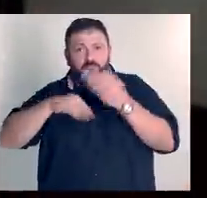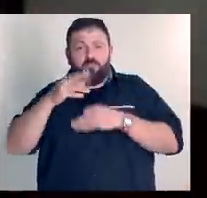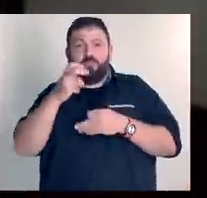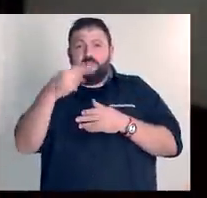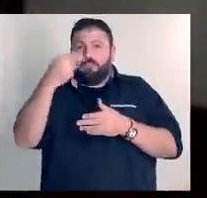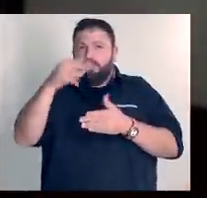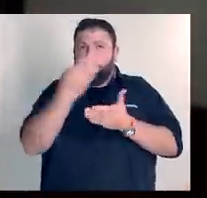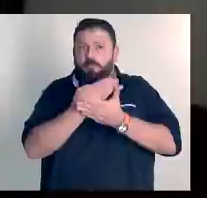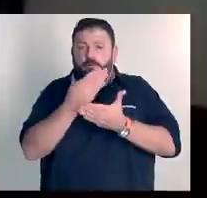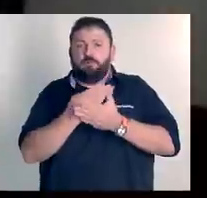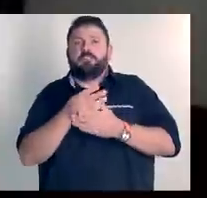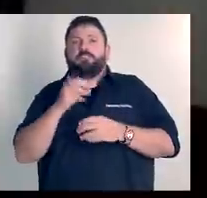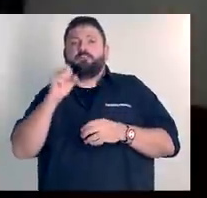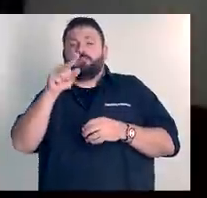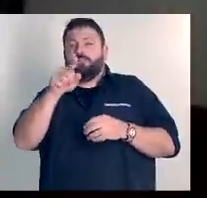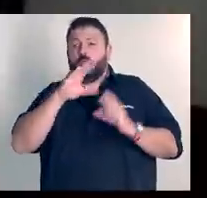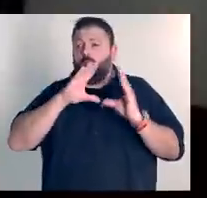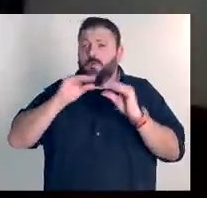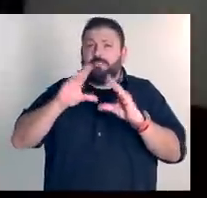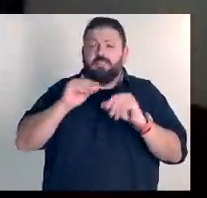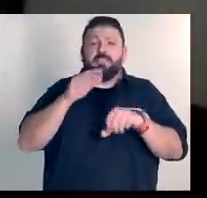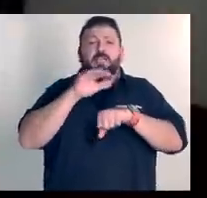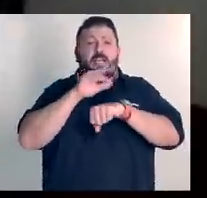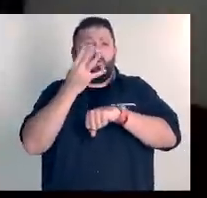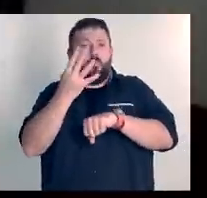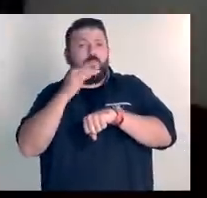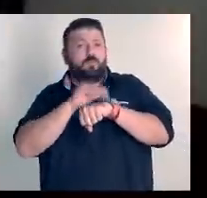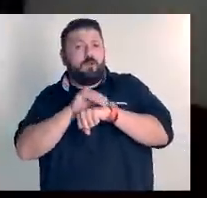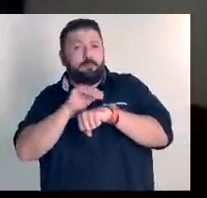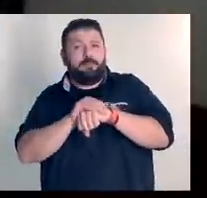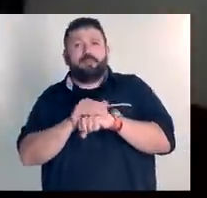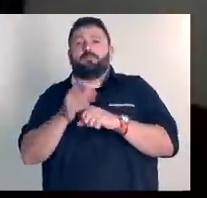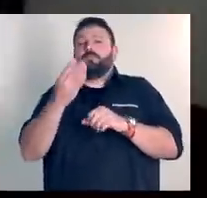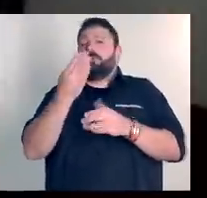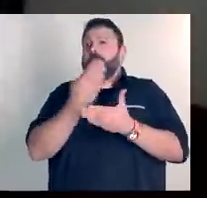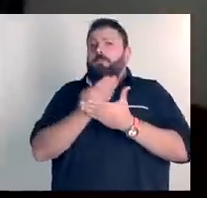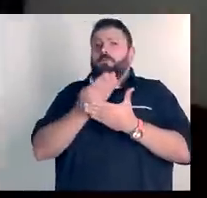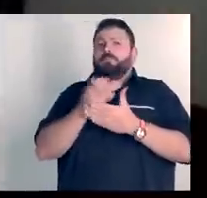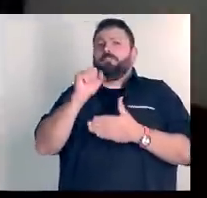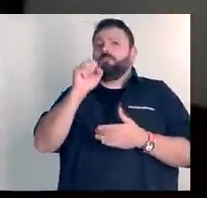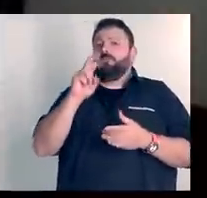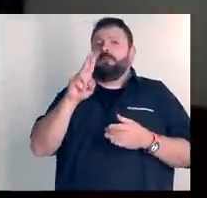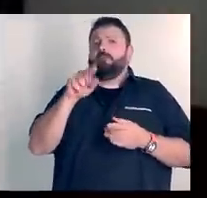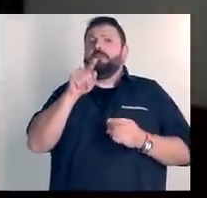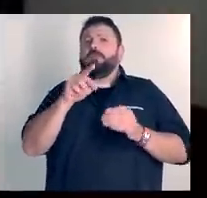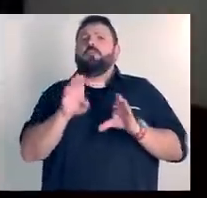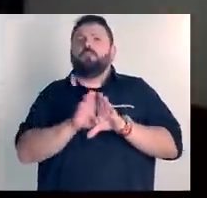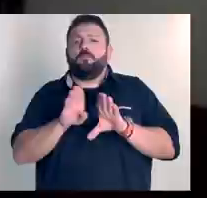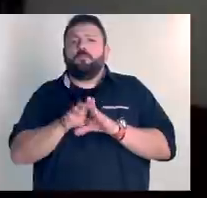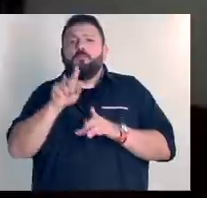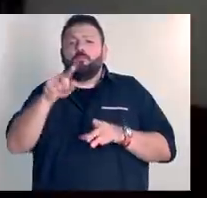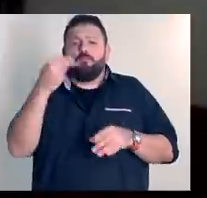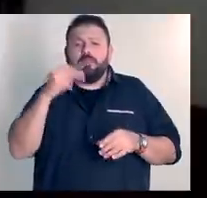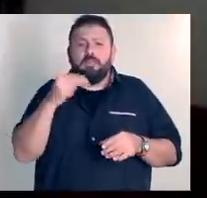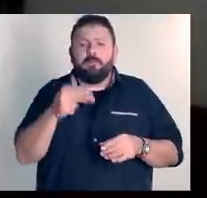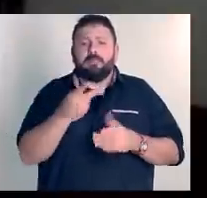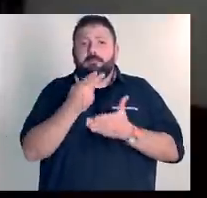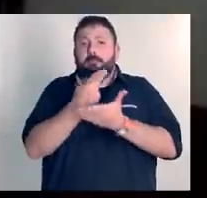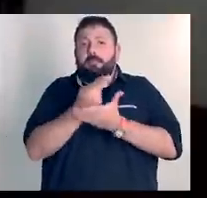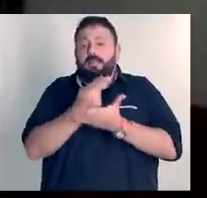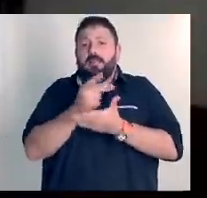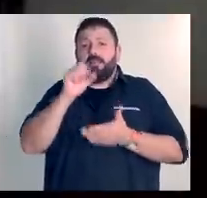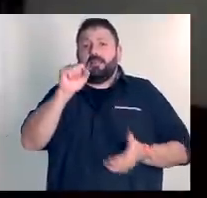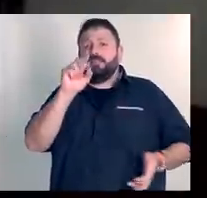enseñas a 4 amigos a hacerse bronce supreme, entonces tú ya no te llamas bronce supreme, ahora te llamas plata supreme.